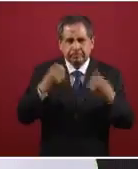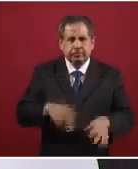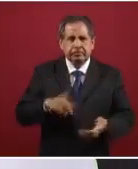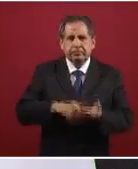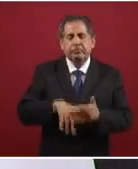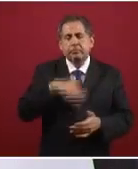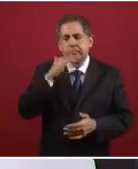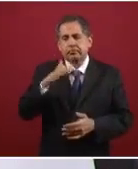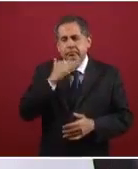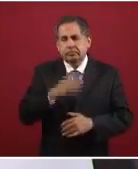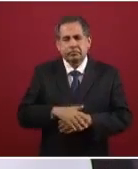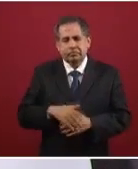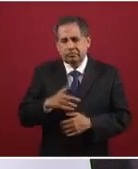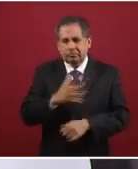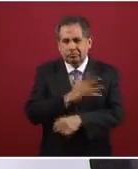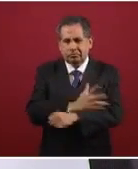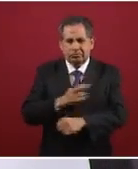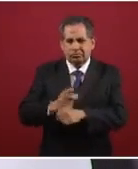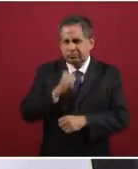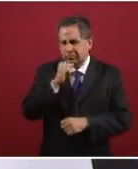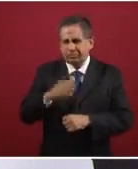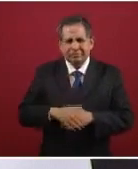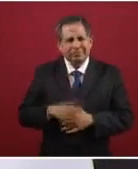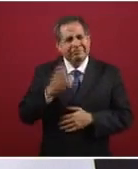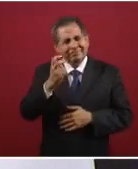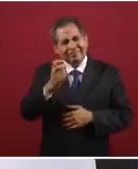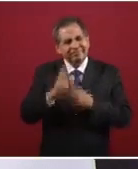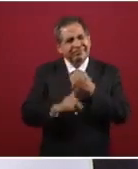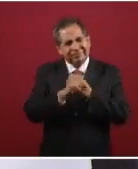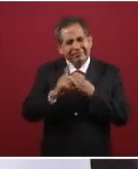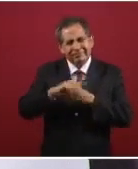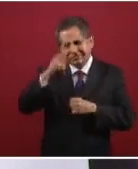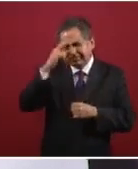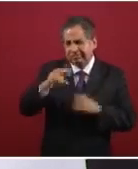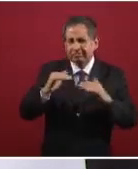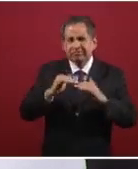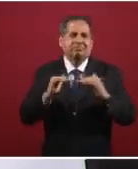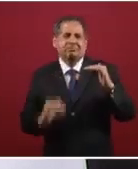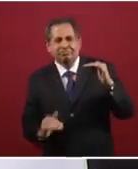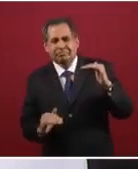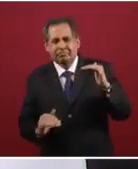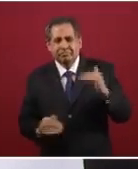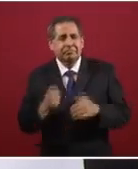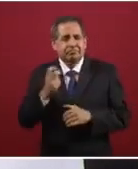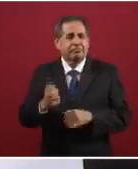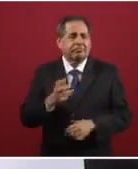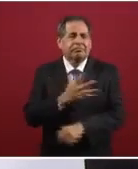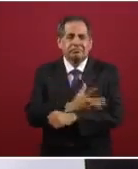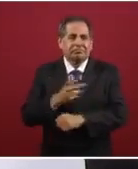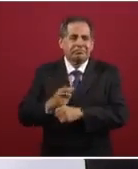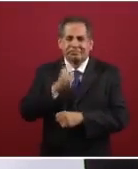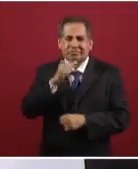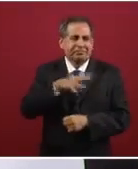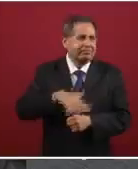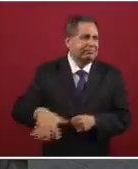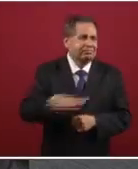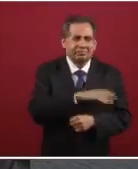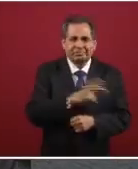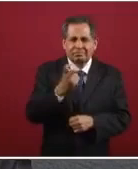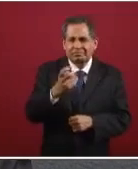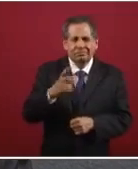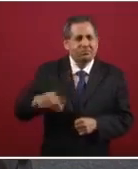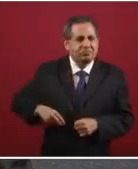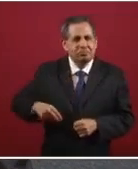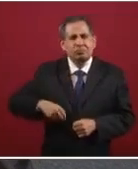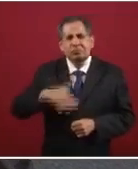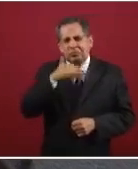corrupción, la deshonestidad. Es la causa principal de la desigualdad social y de la desigualdad económica, de